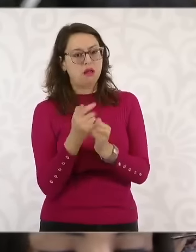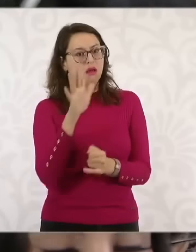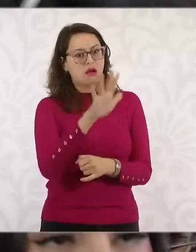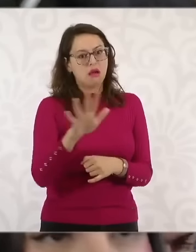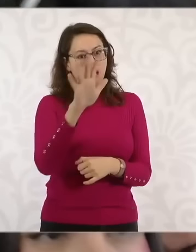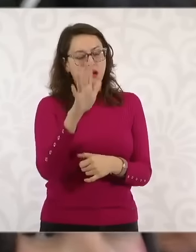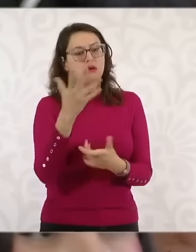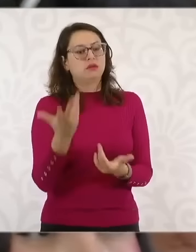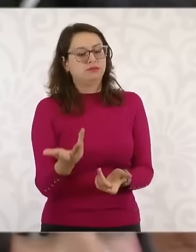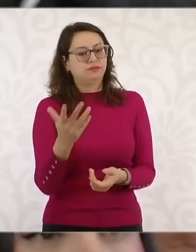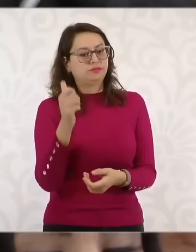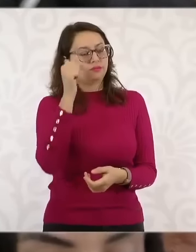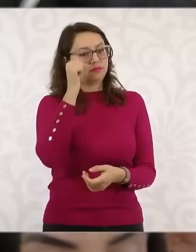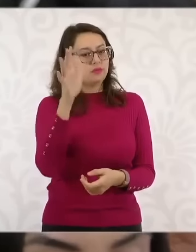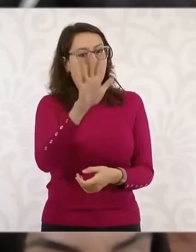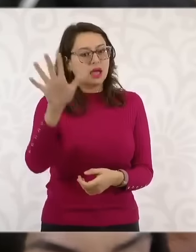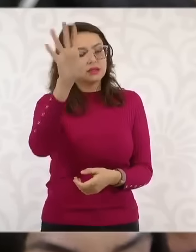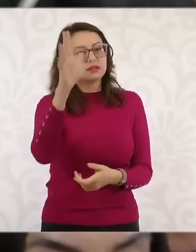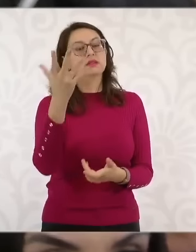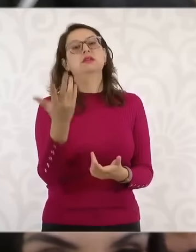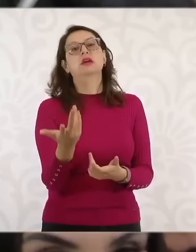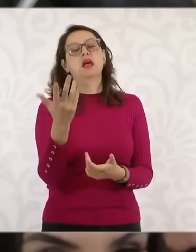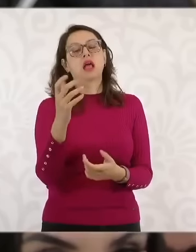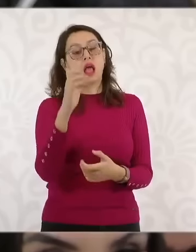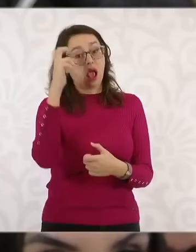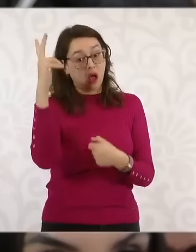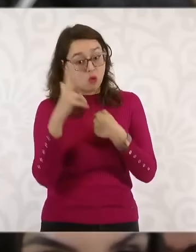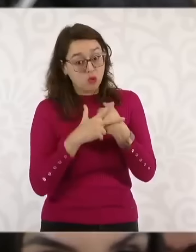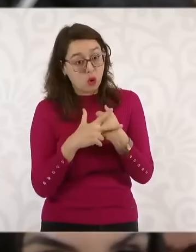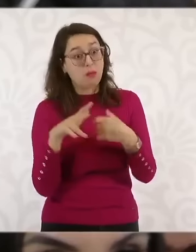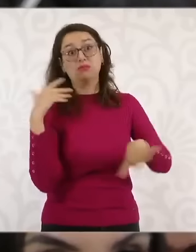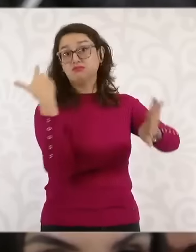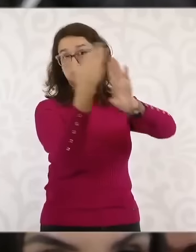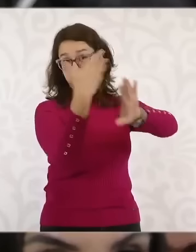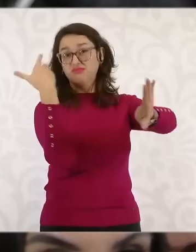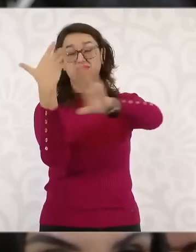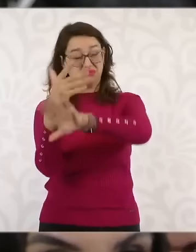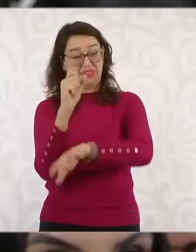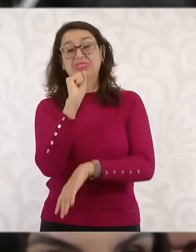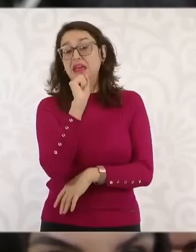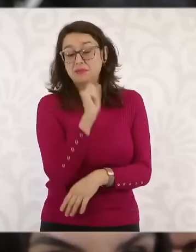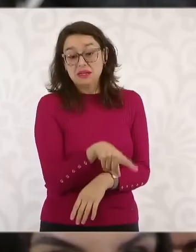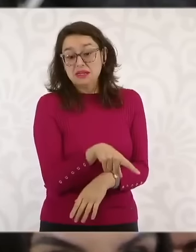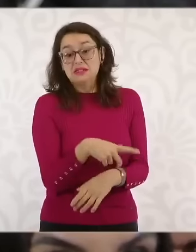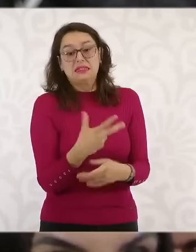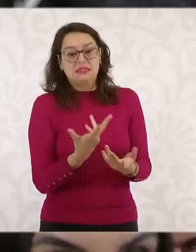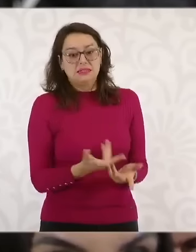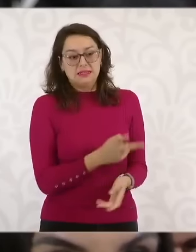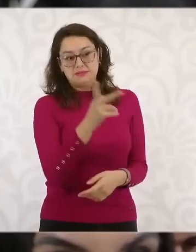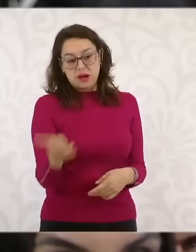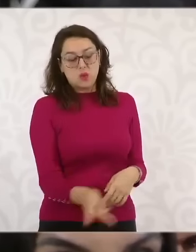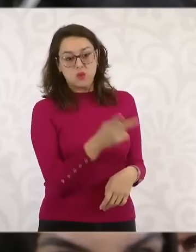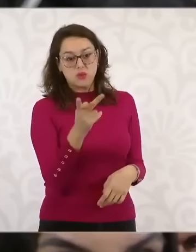regiones como Medio Oriente e incluso Europa, con el caso de Groenlandia, preguntarle justamente sobre